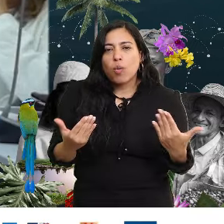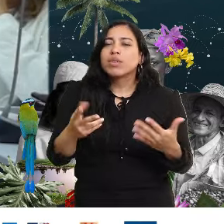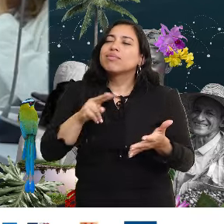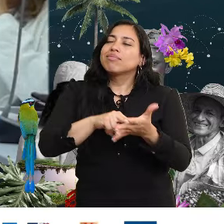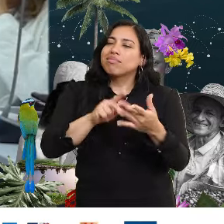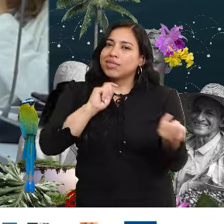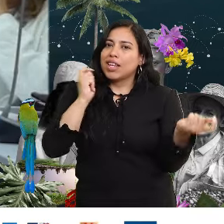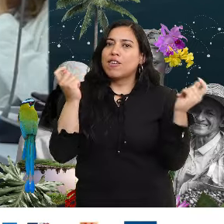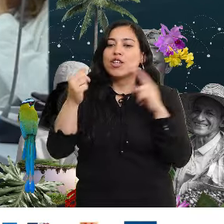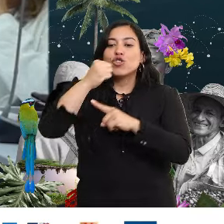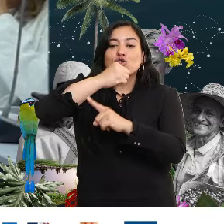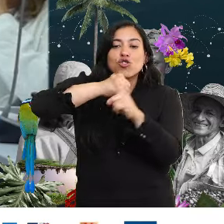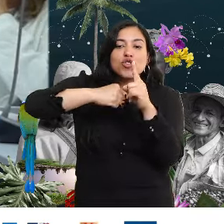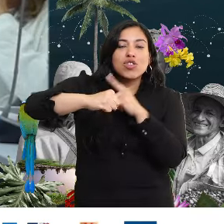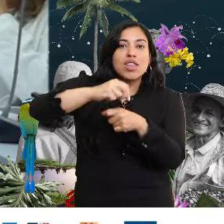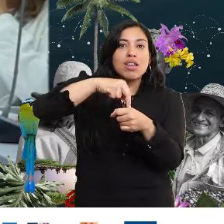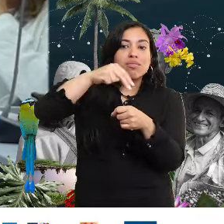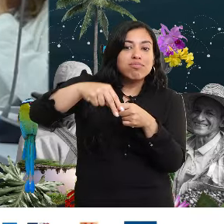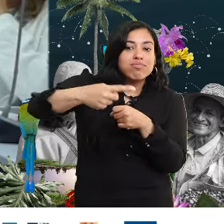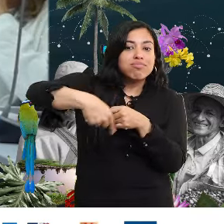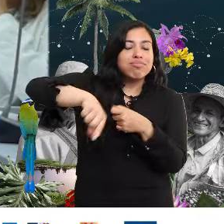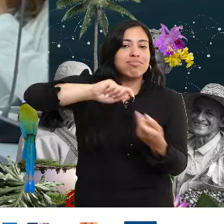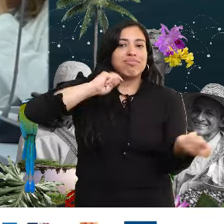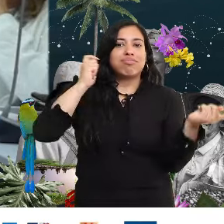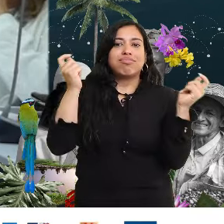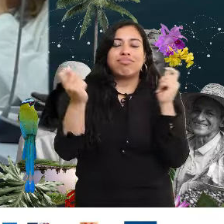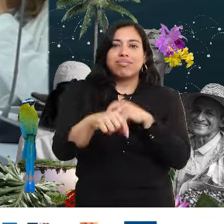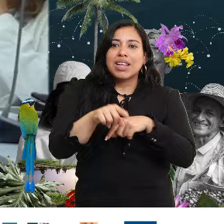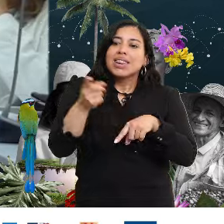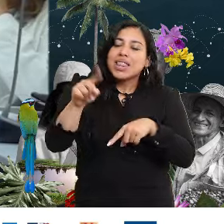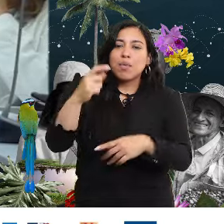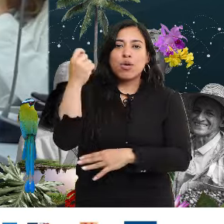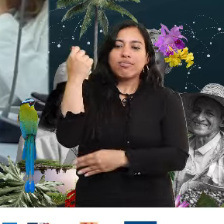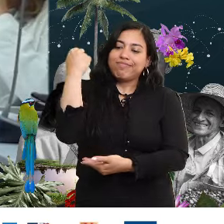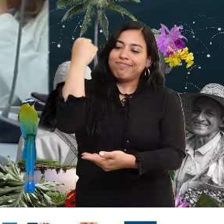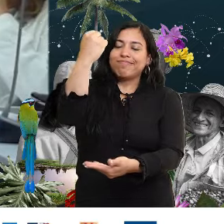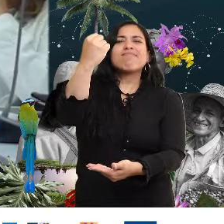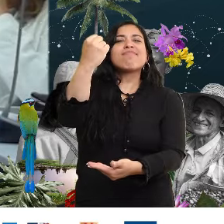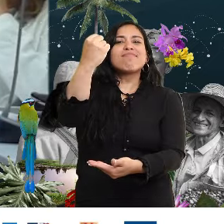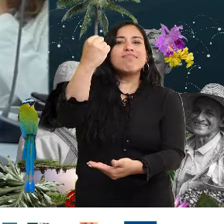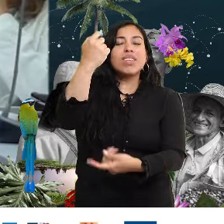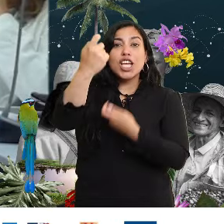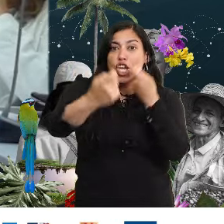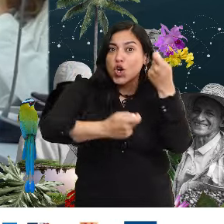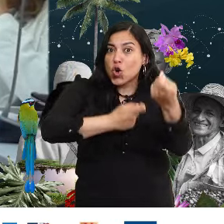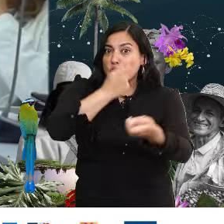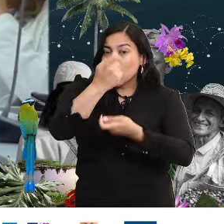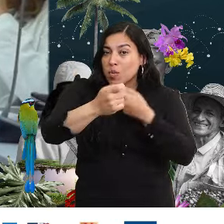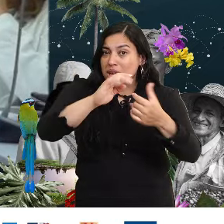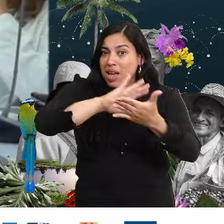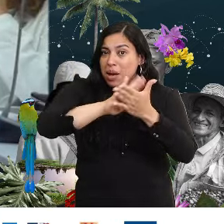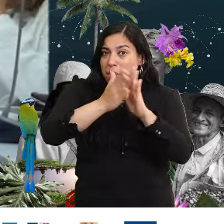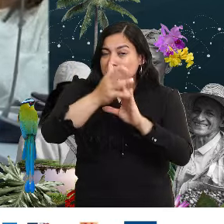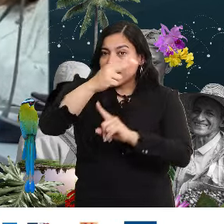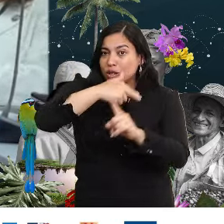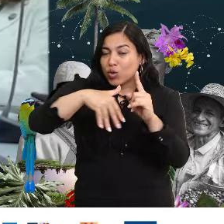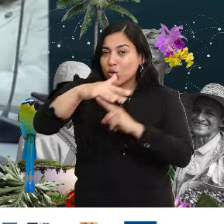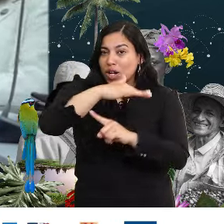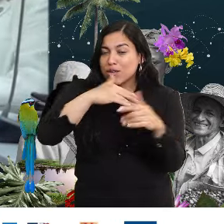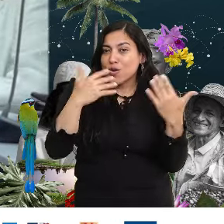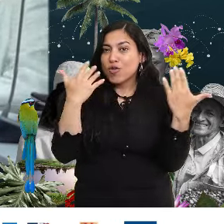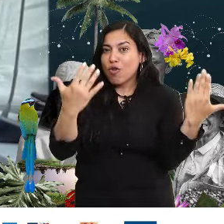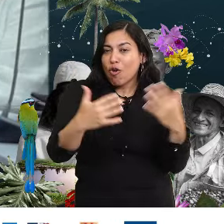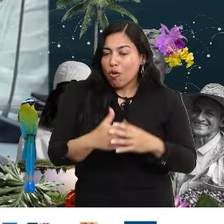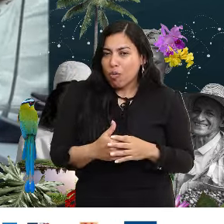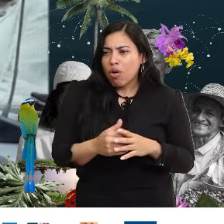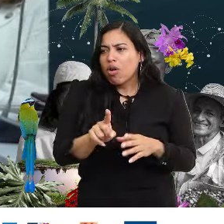total de la sociedad, y ponemos ahí la cuestión económica en el centro. ¿Qué es una economía que hace paz con la naturaleza? ¿Cómo